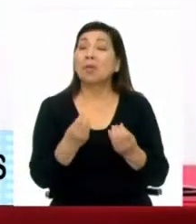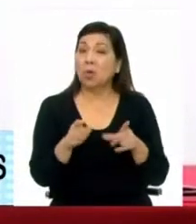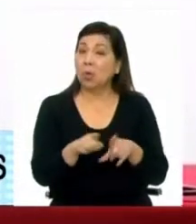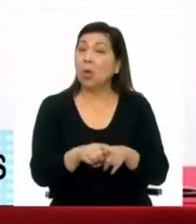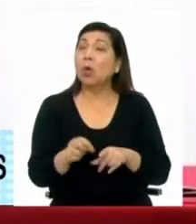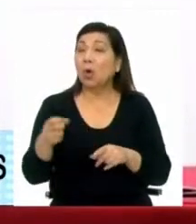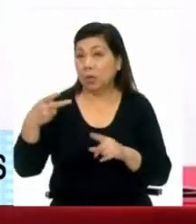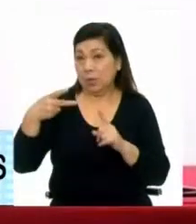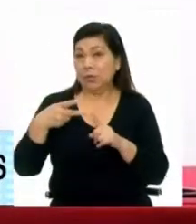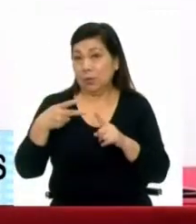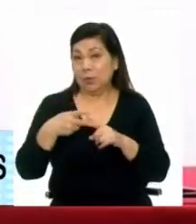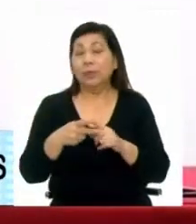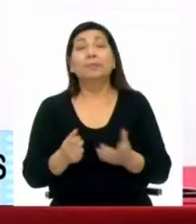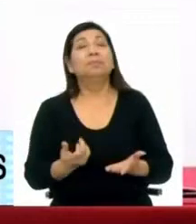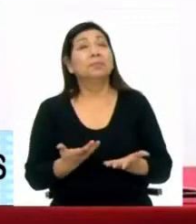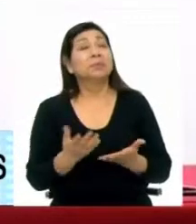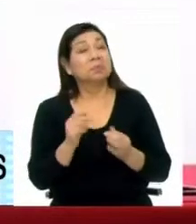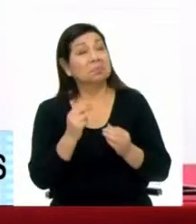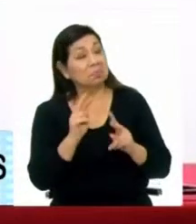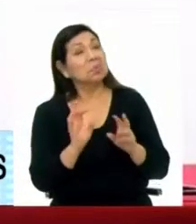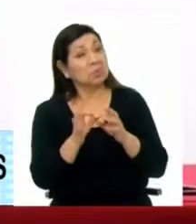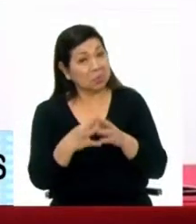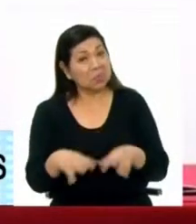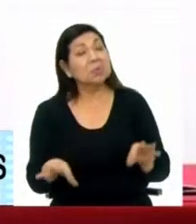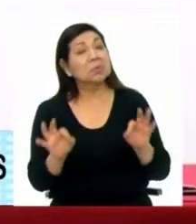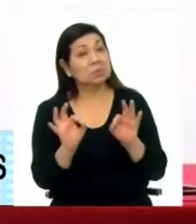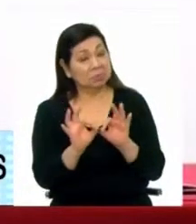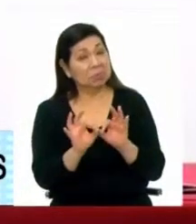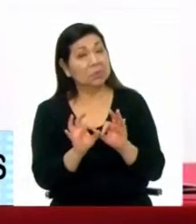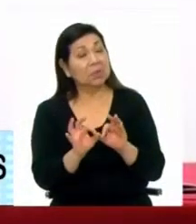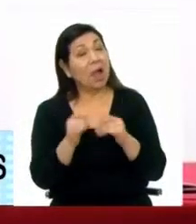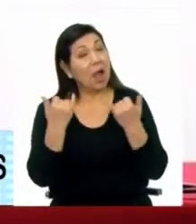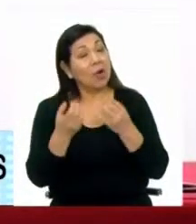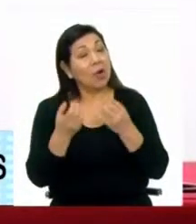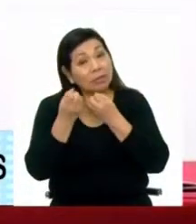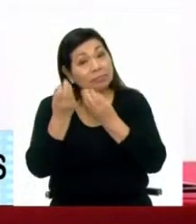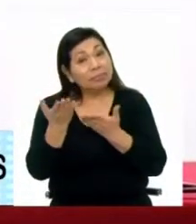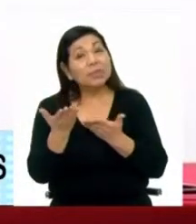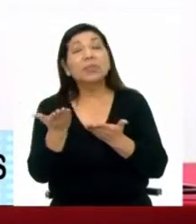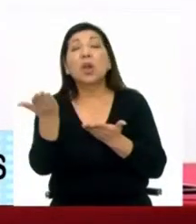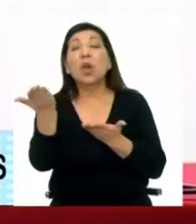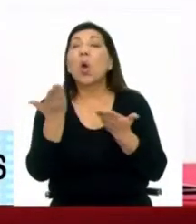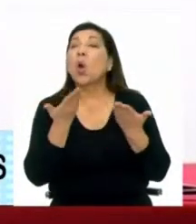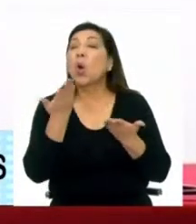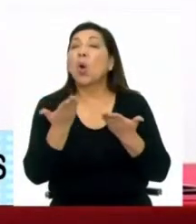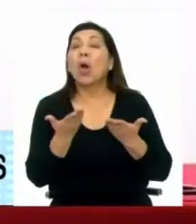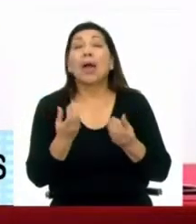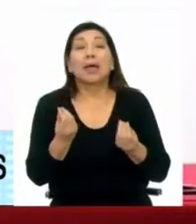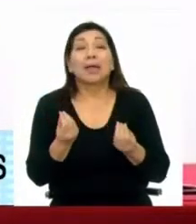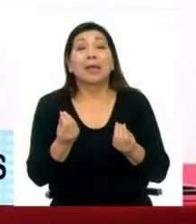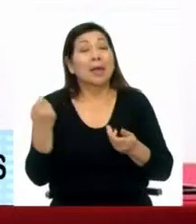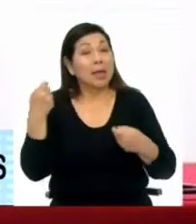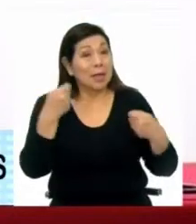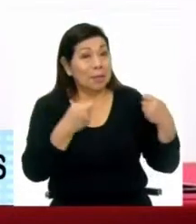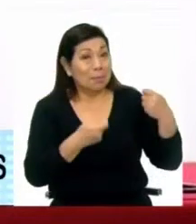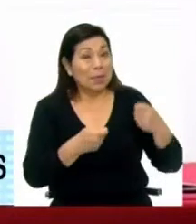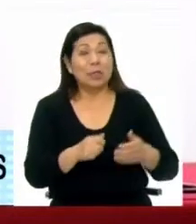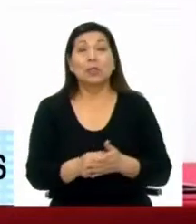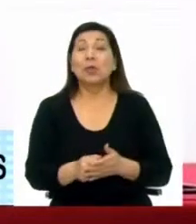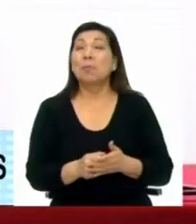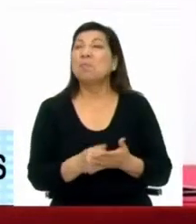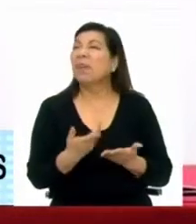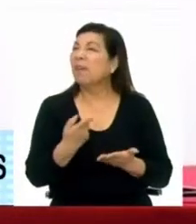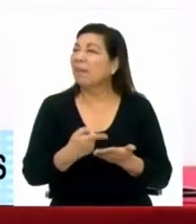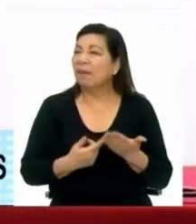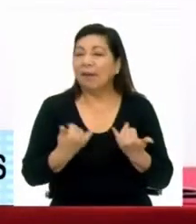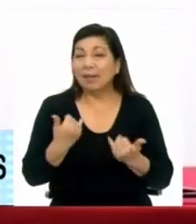Y un segundo tema que nos ha parecido importante, relevante informar ahora, es en relación a la situación de la inversión pública. La